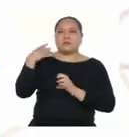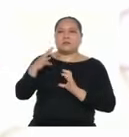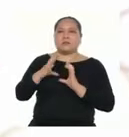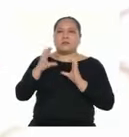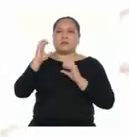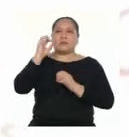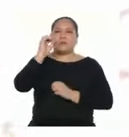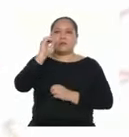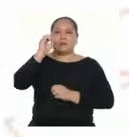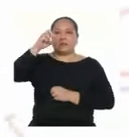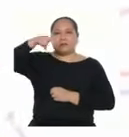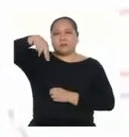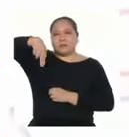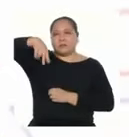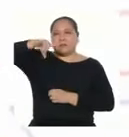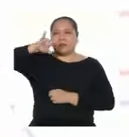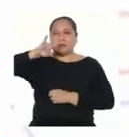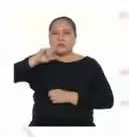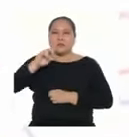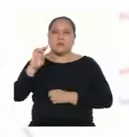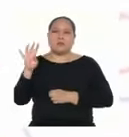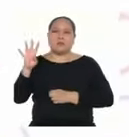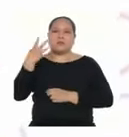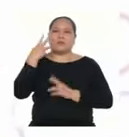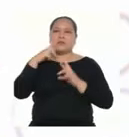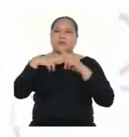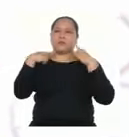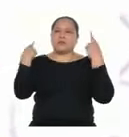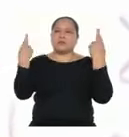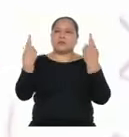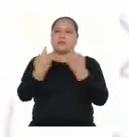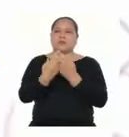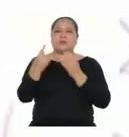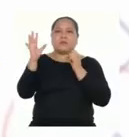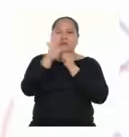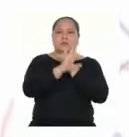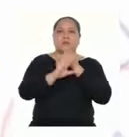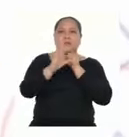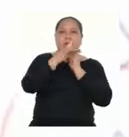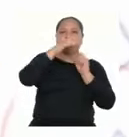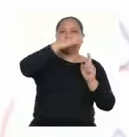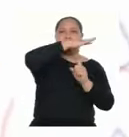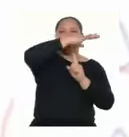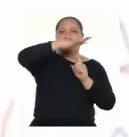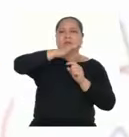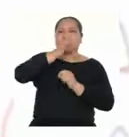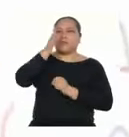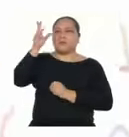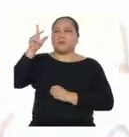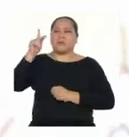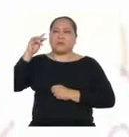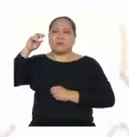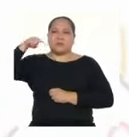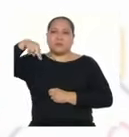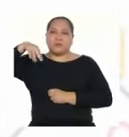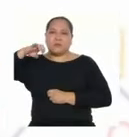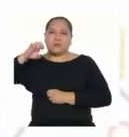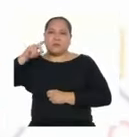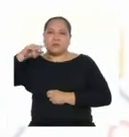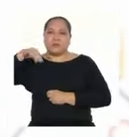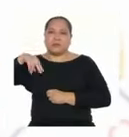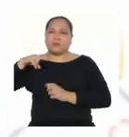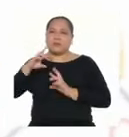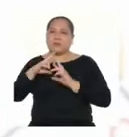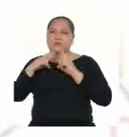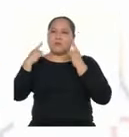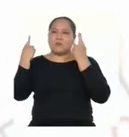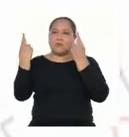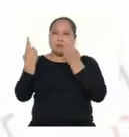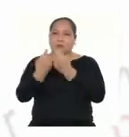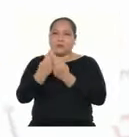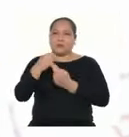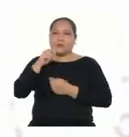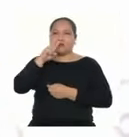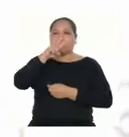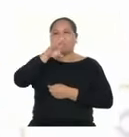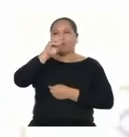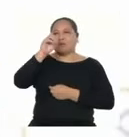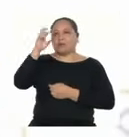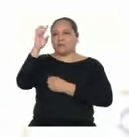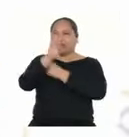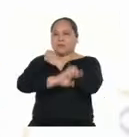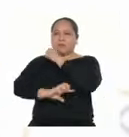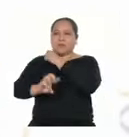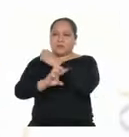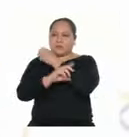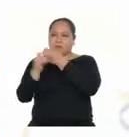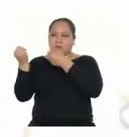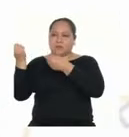ONU, después de su cuarta Asamblea Medioambiental celebrada en Kenia, en la cual se agruparon cerca de 200 países